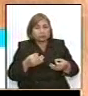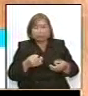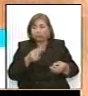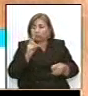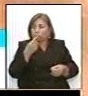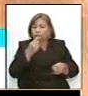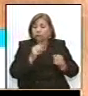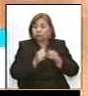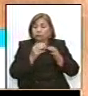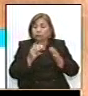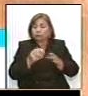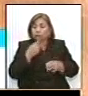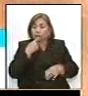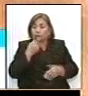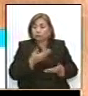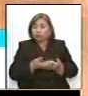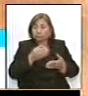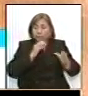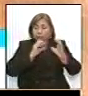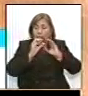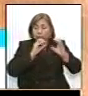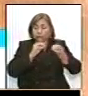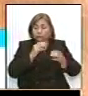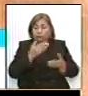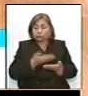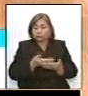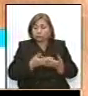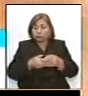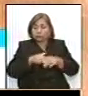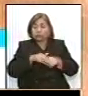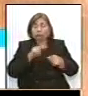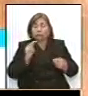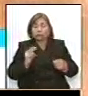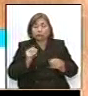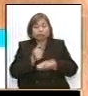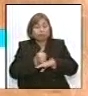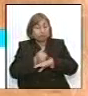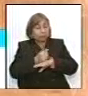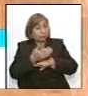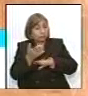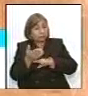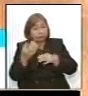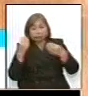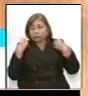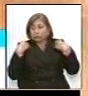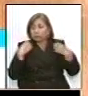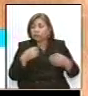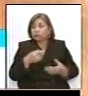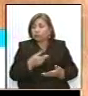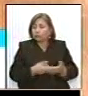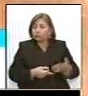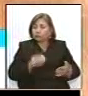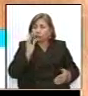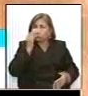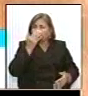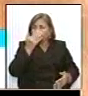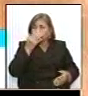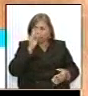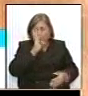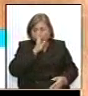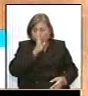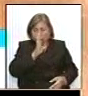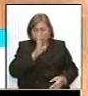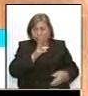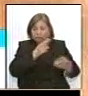día, luego del reportaje de un medio de comunicación, de separar, de retirar al asesor y algunos miembros del despacho, fue porque me parecía que era lo más serio, lo